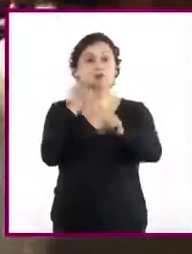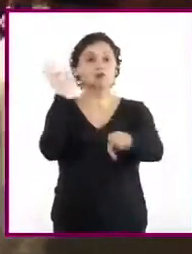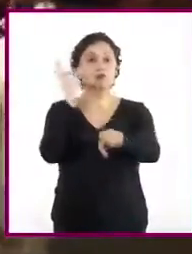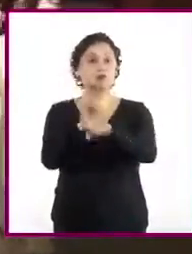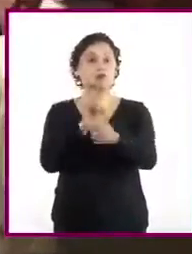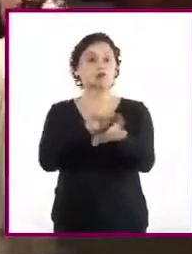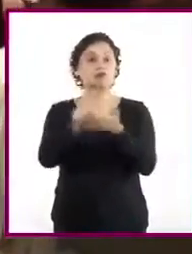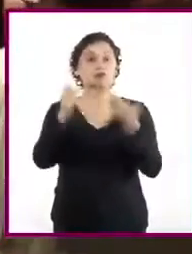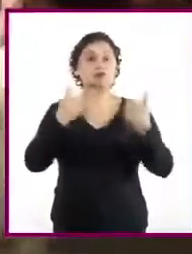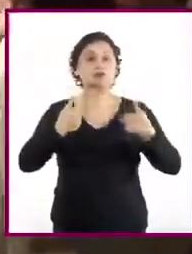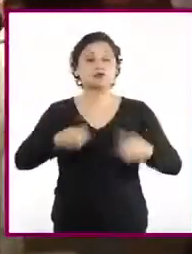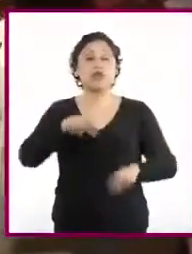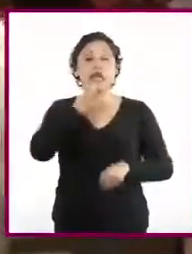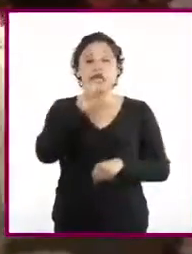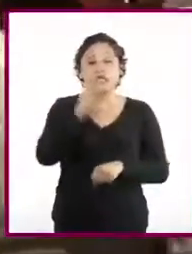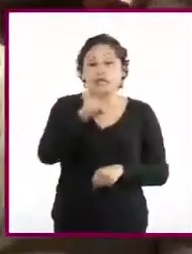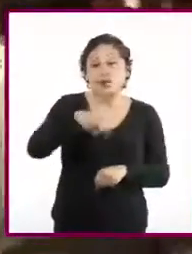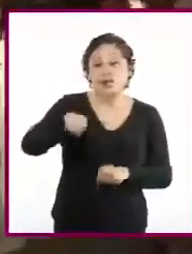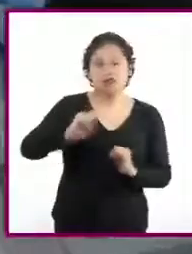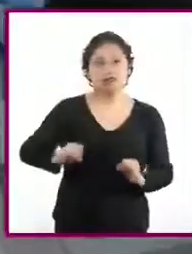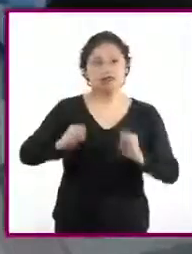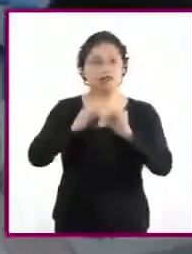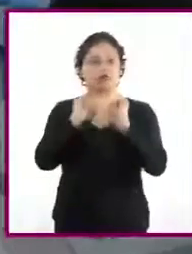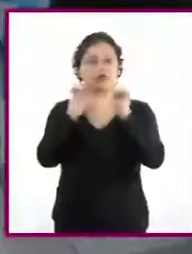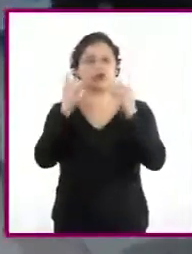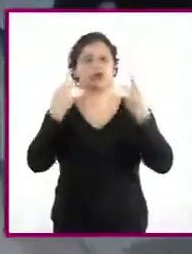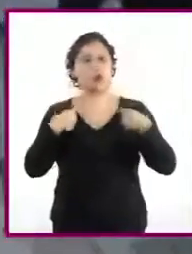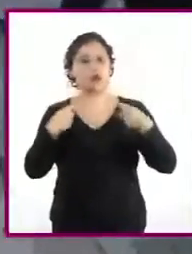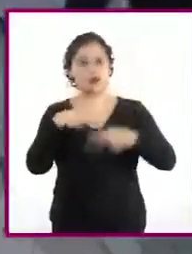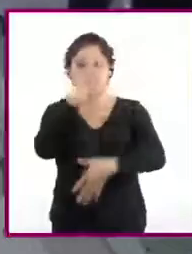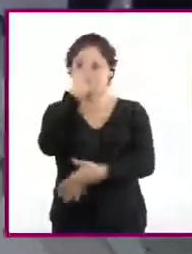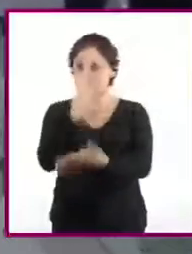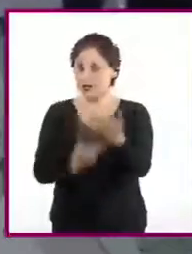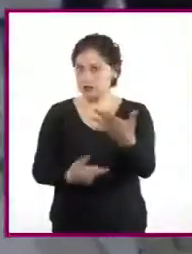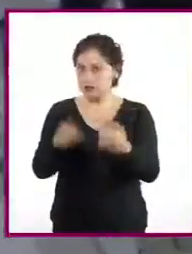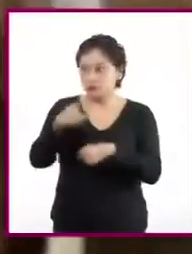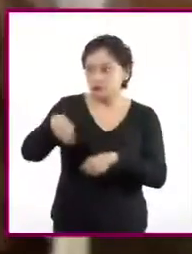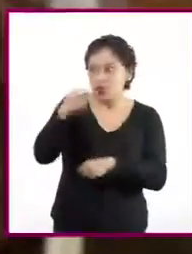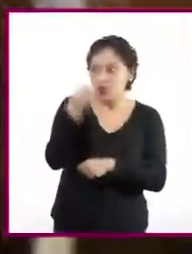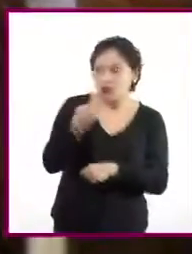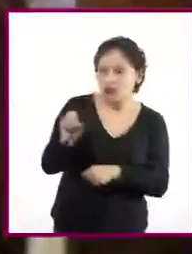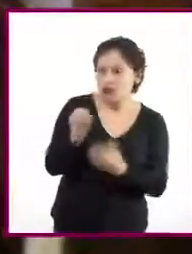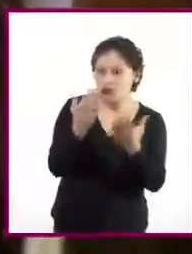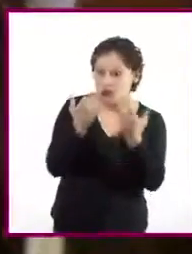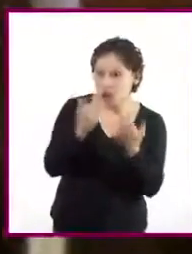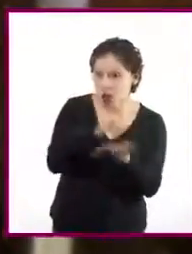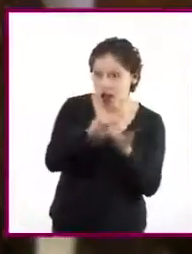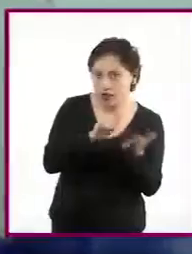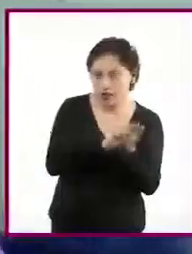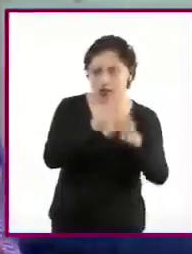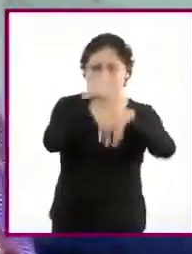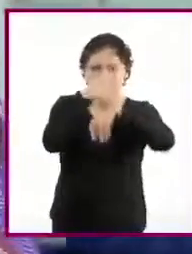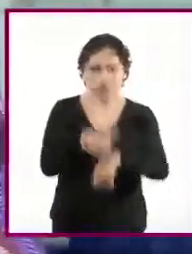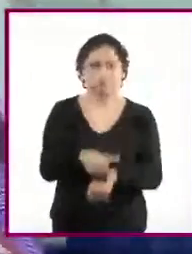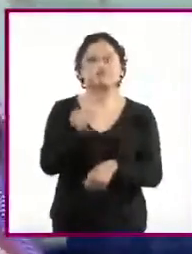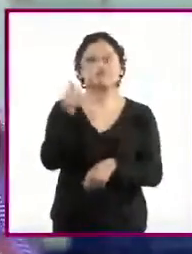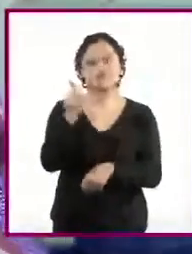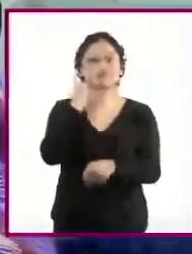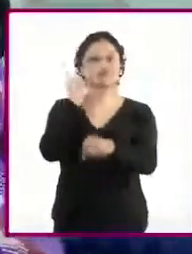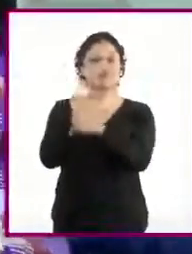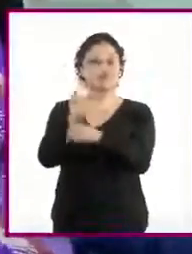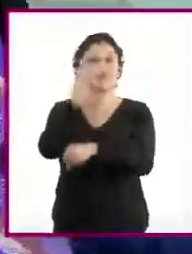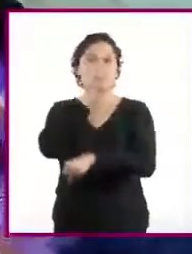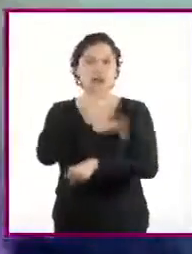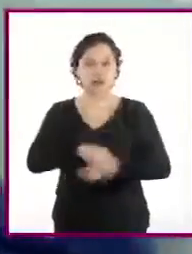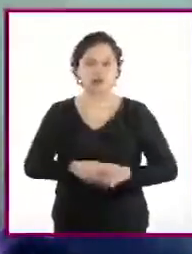así como denunciar a las personas e instituciones que no están cumpliendo con sus obligaciones en el marco de las leyes que cuidan que no se